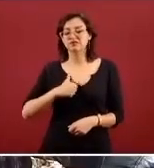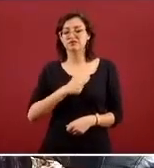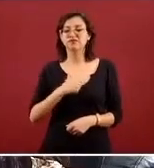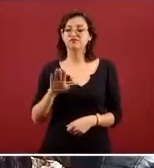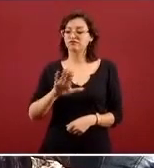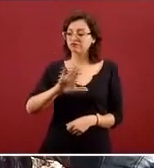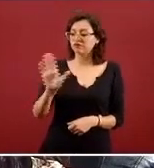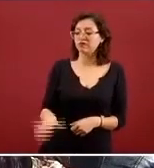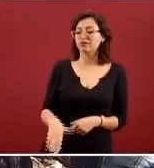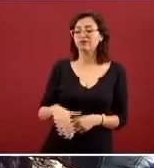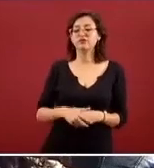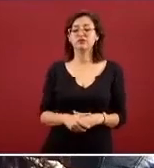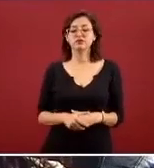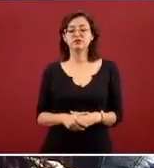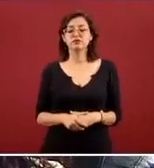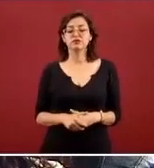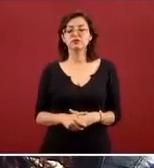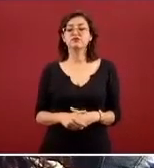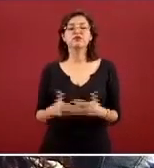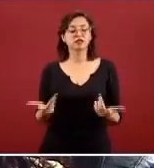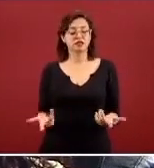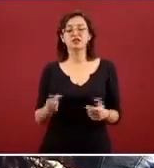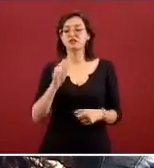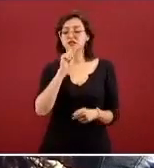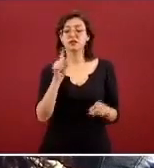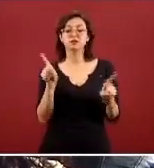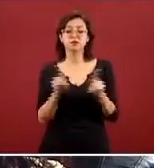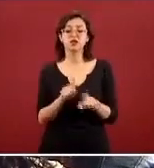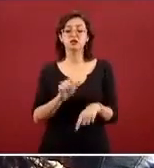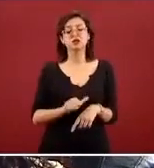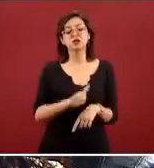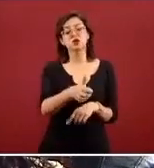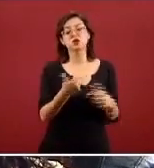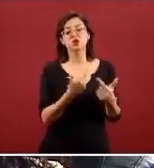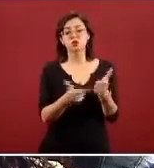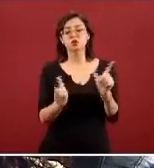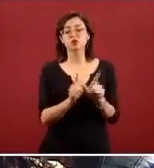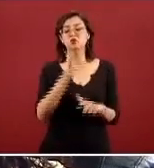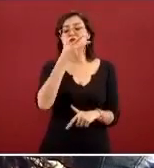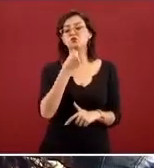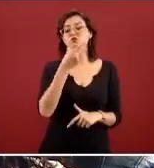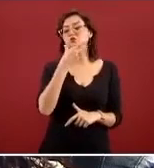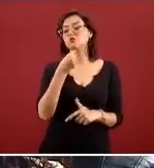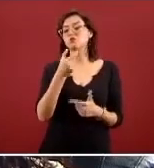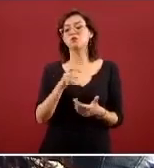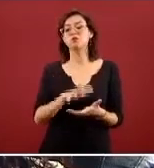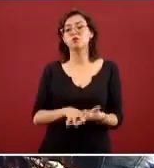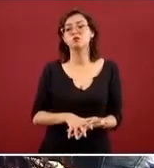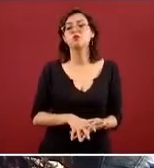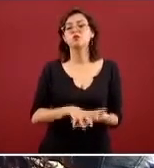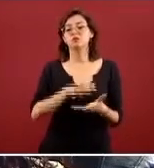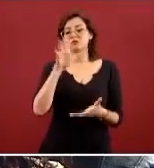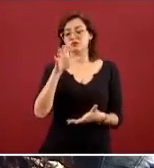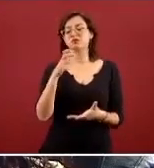vida, y lógicamente también del otro grupo de hombres, la mayoría también de alguna manera se concentra